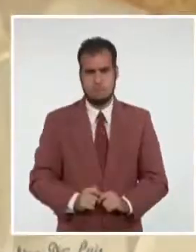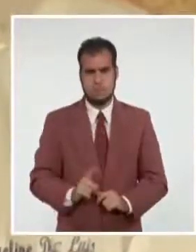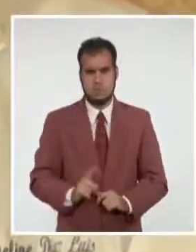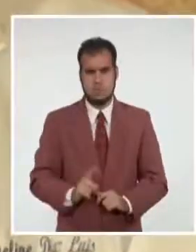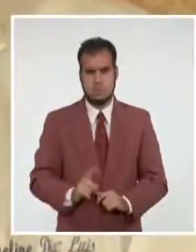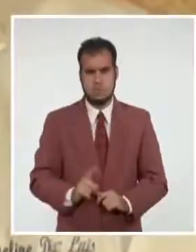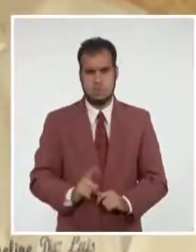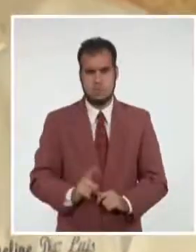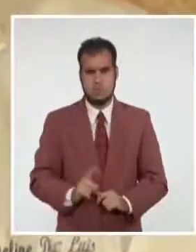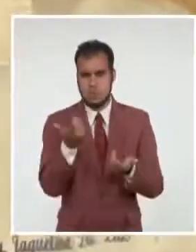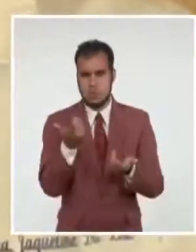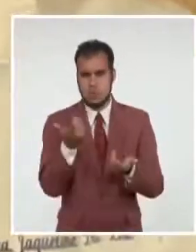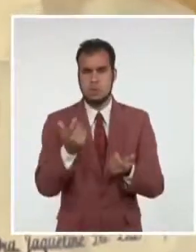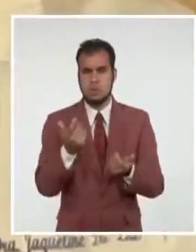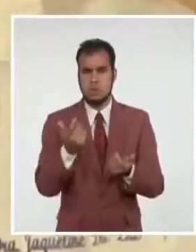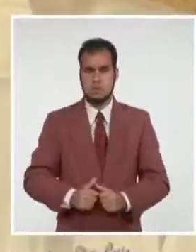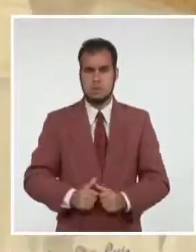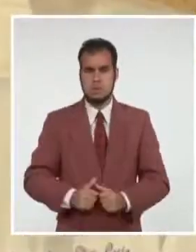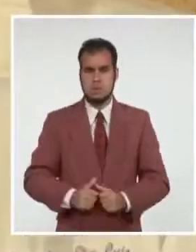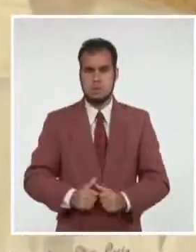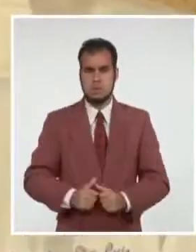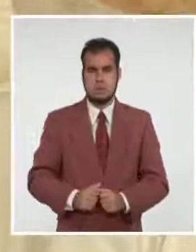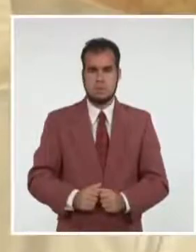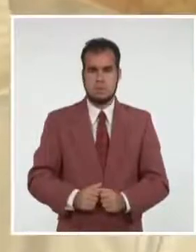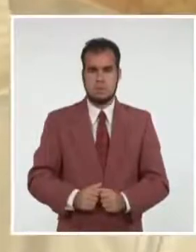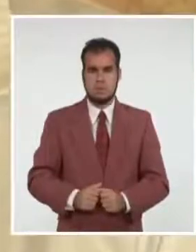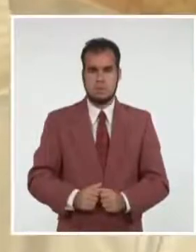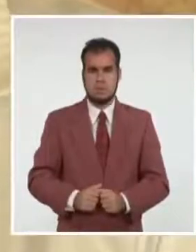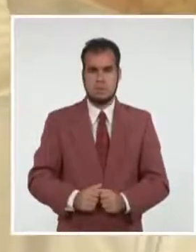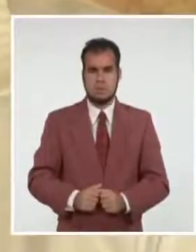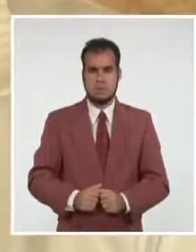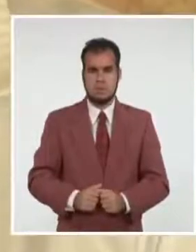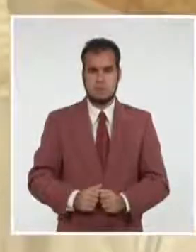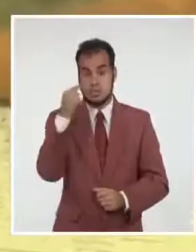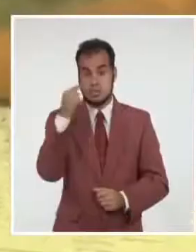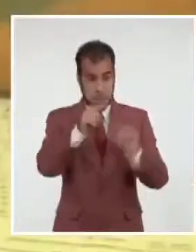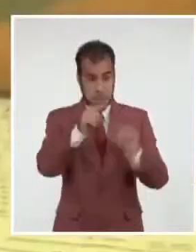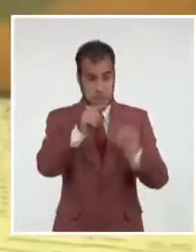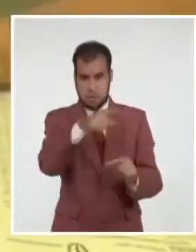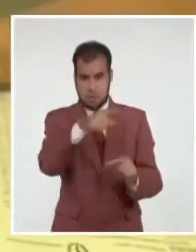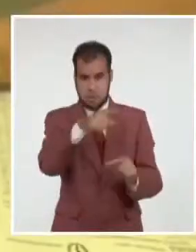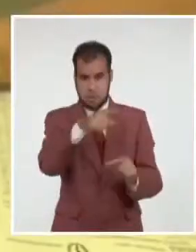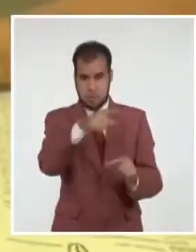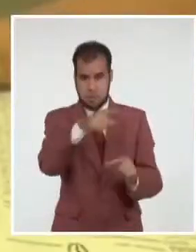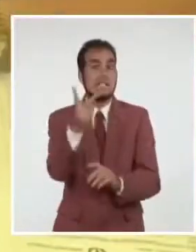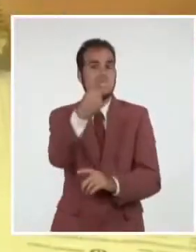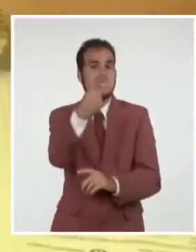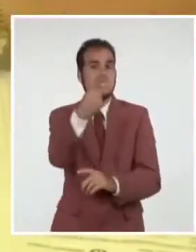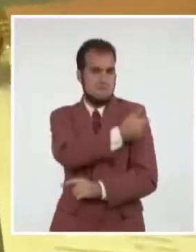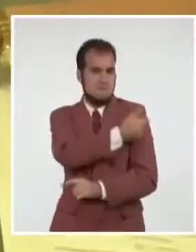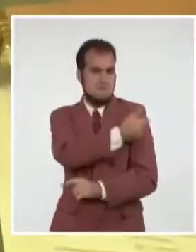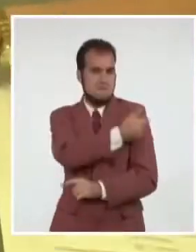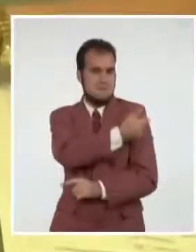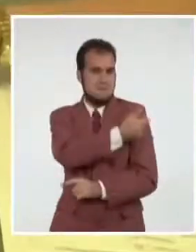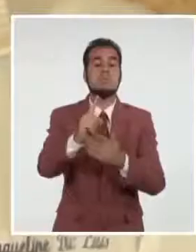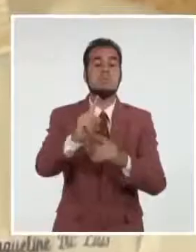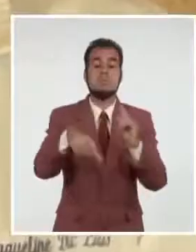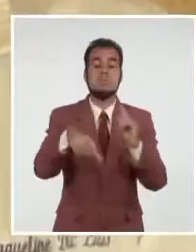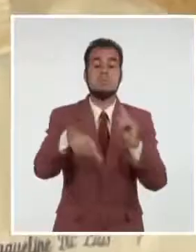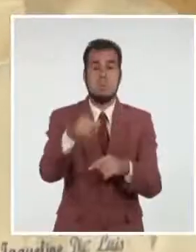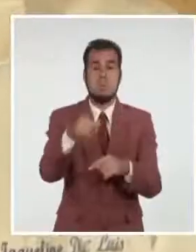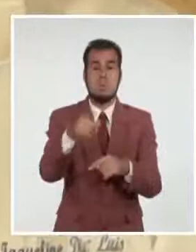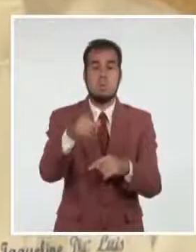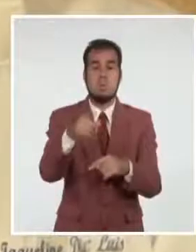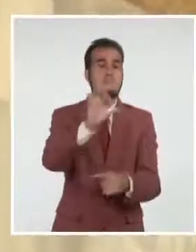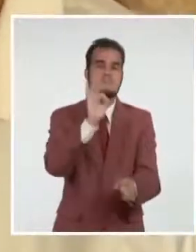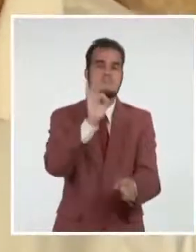con gran deseo, ¿no?, de recibir las segundas y terceras dosis. Ya estamos en espera de esto para la próxima semana. Iniciamos el lunes